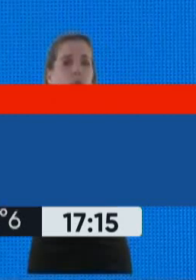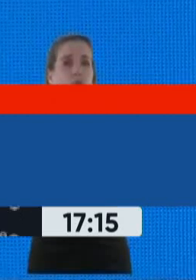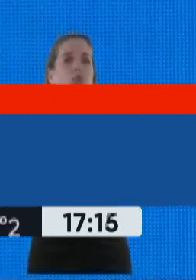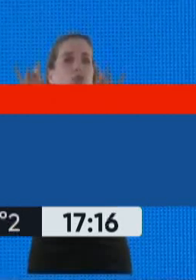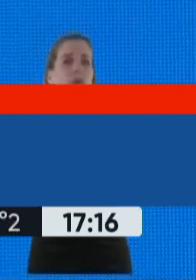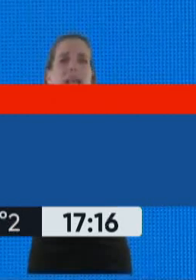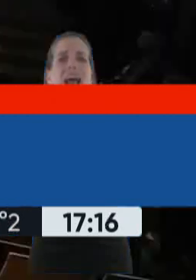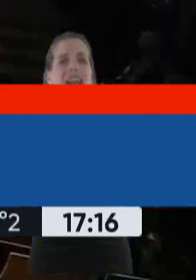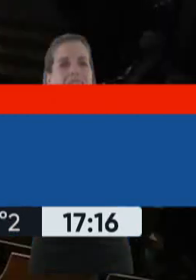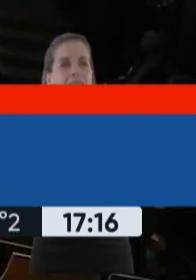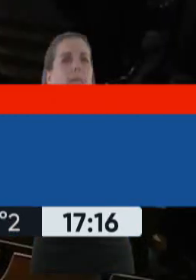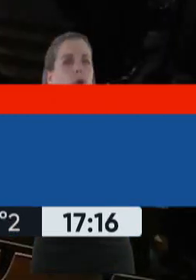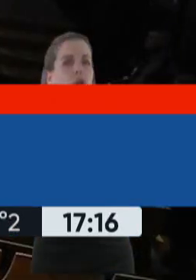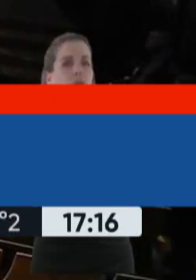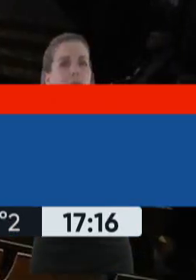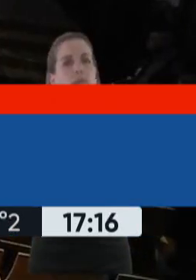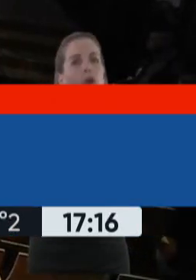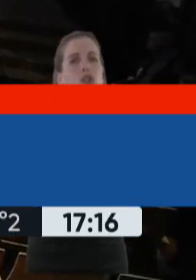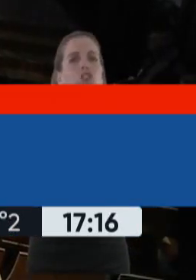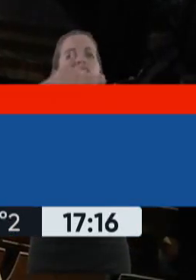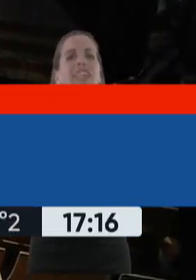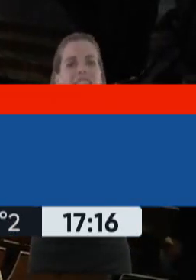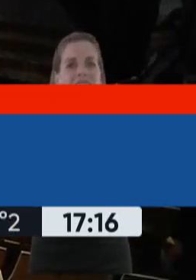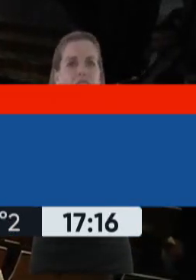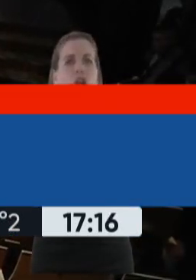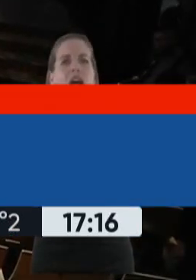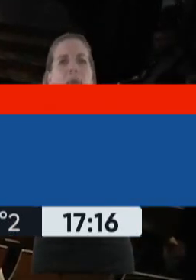Solo gracias por entender, solo gracias por acompañar.